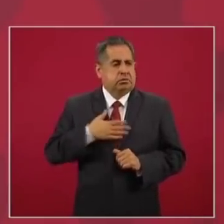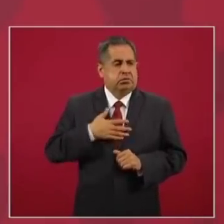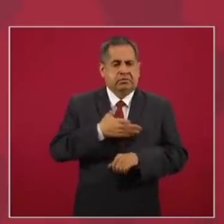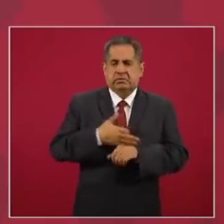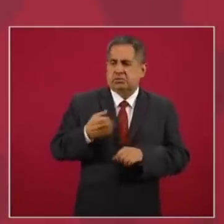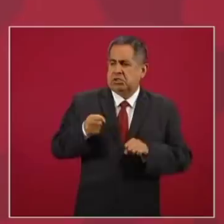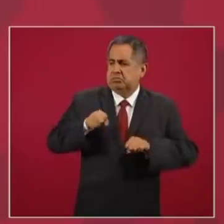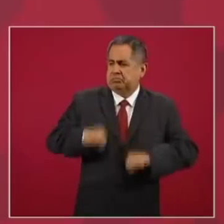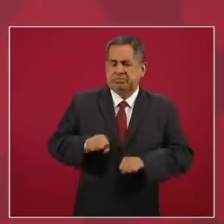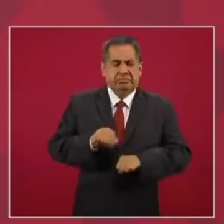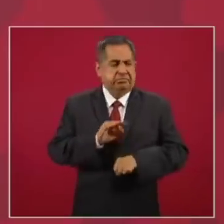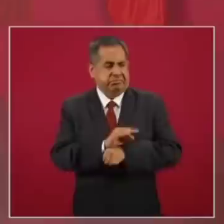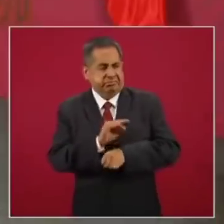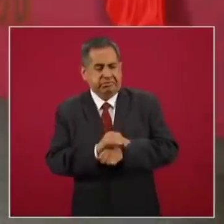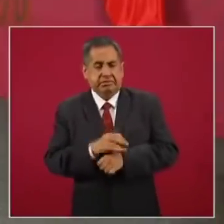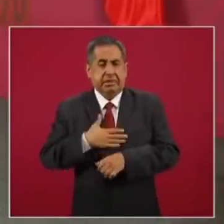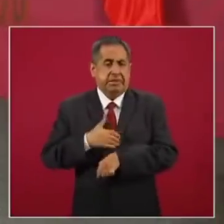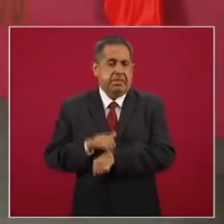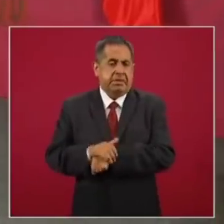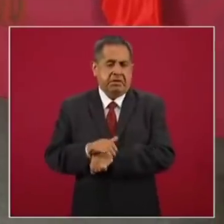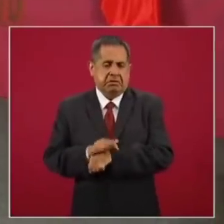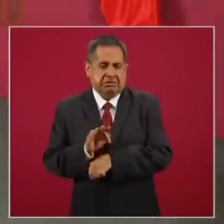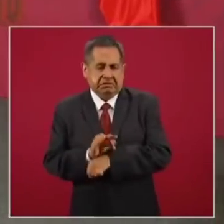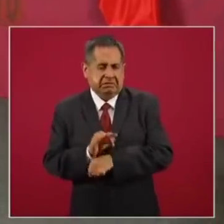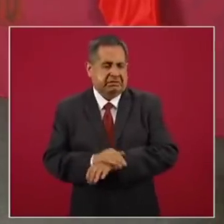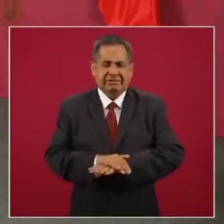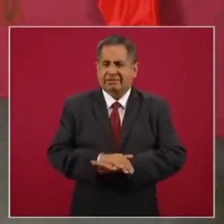nepotismo, amiguismo,